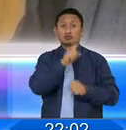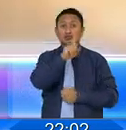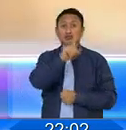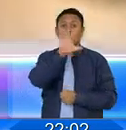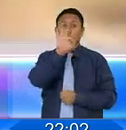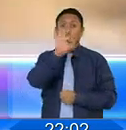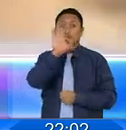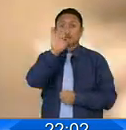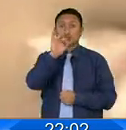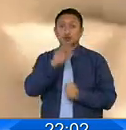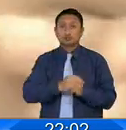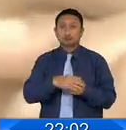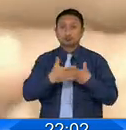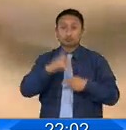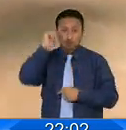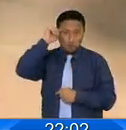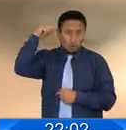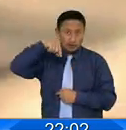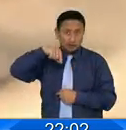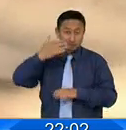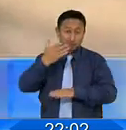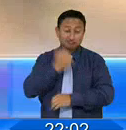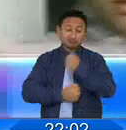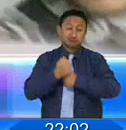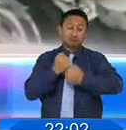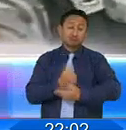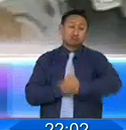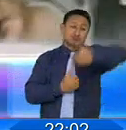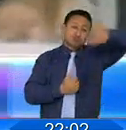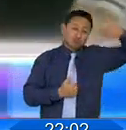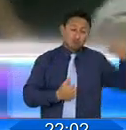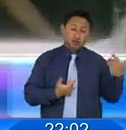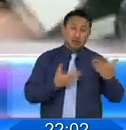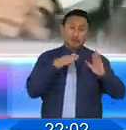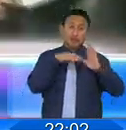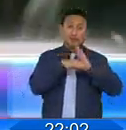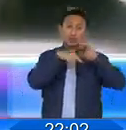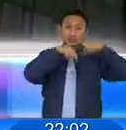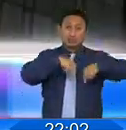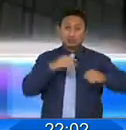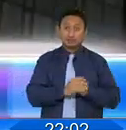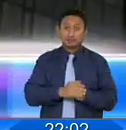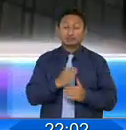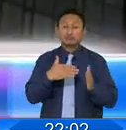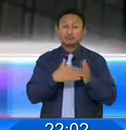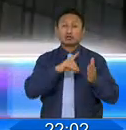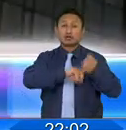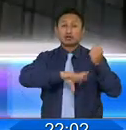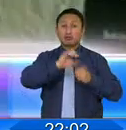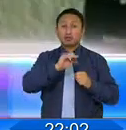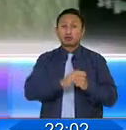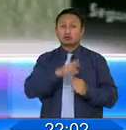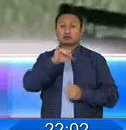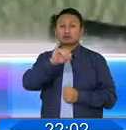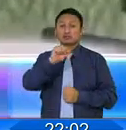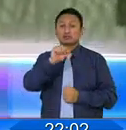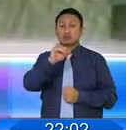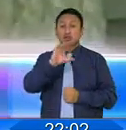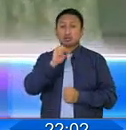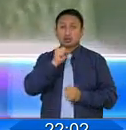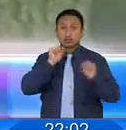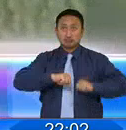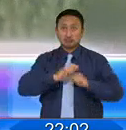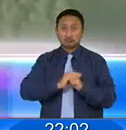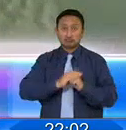1998. Hay que recordar que el caso se remonta a la época del feriado bancario. En ese entonces, en contra de los hermanos Isaías, se iniciaron procesos